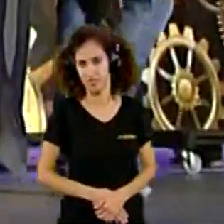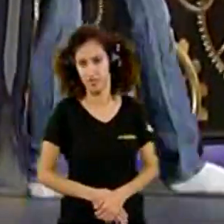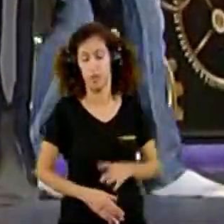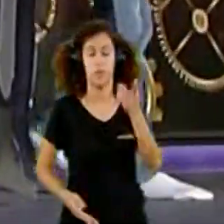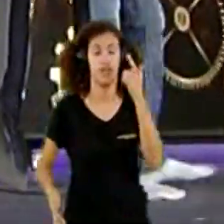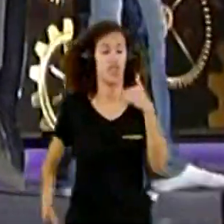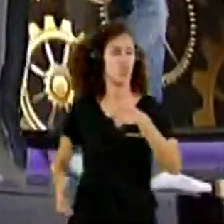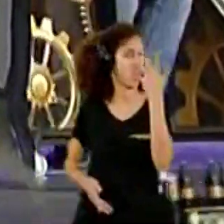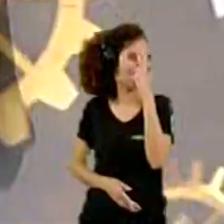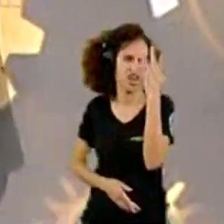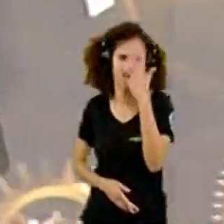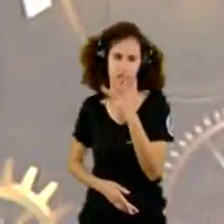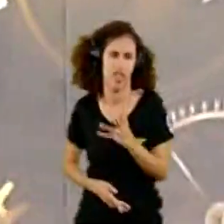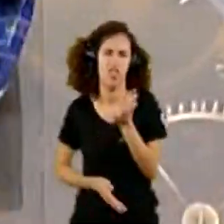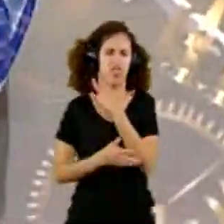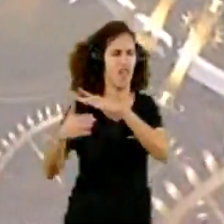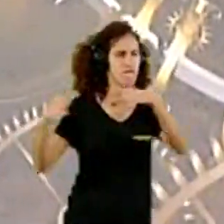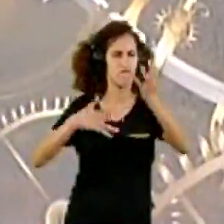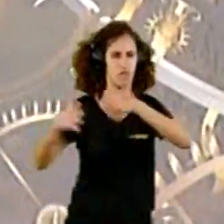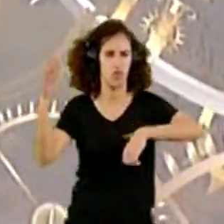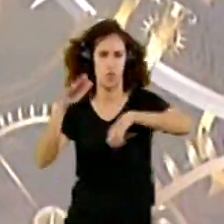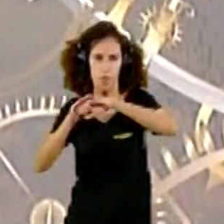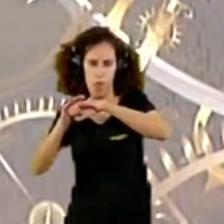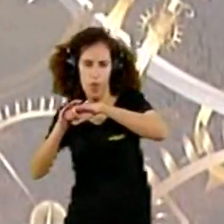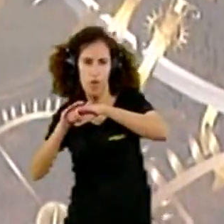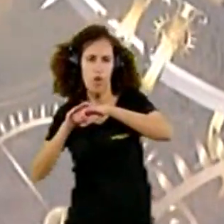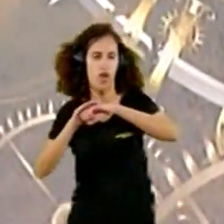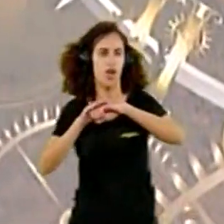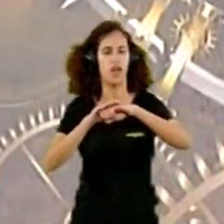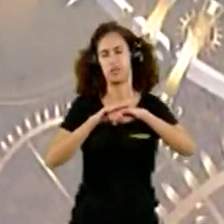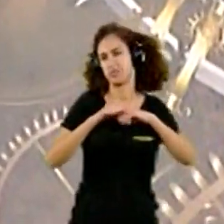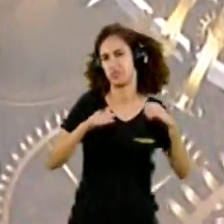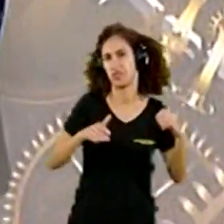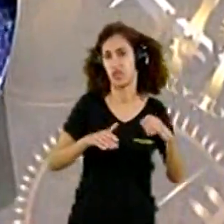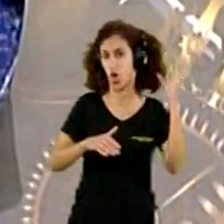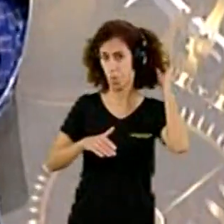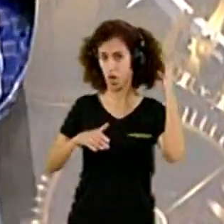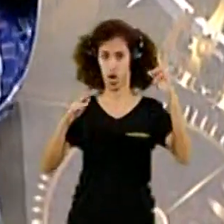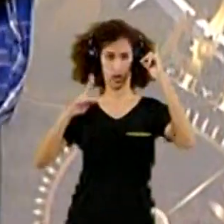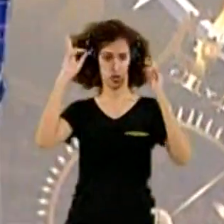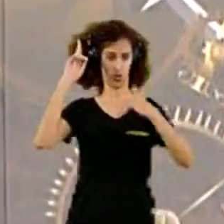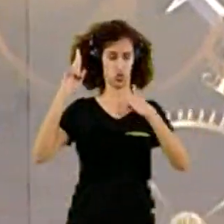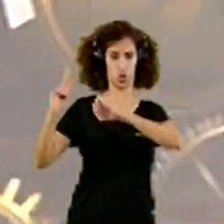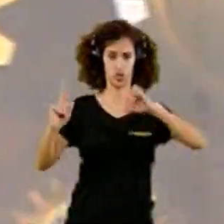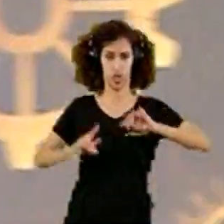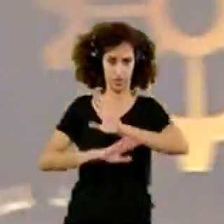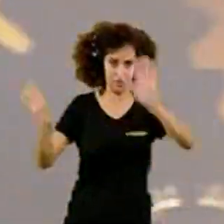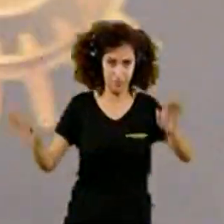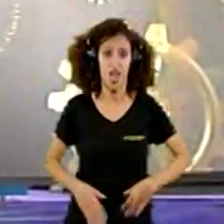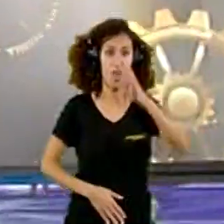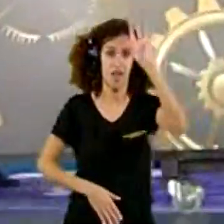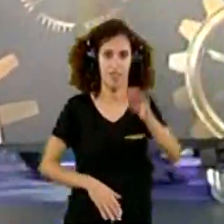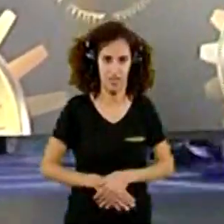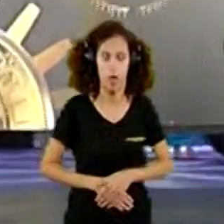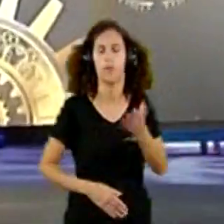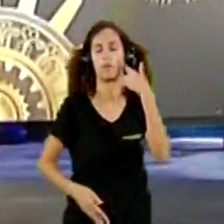soy de carnaval, de fútbol, pongo parque solo, me corto hasta el pelo yo solo, con eso te lo digo todo. No, pero